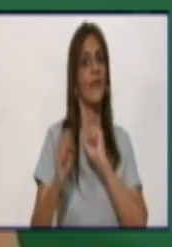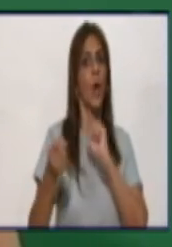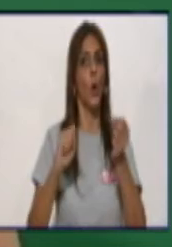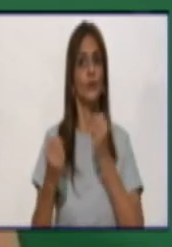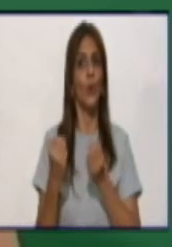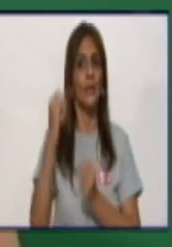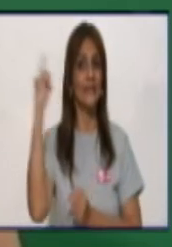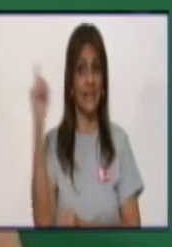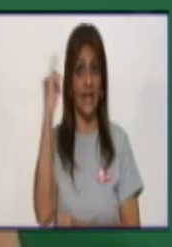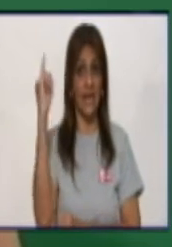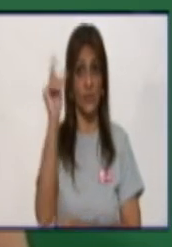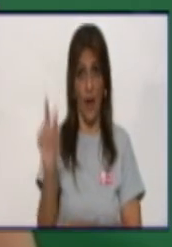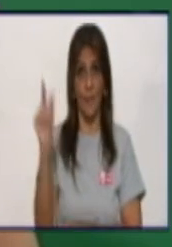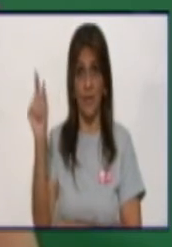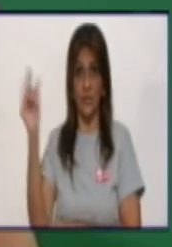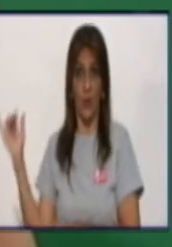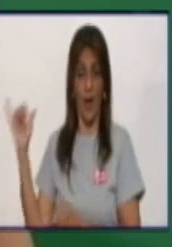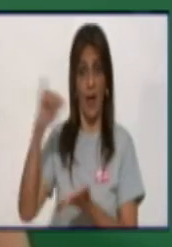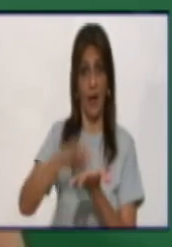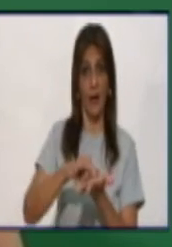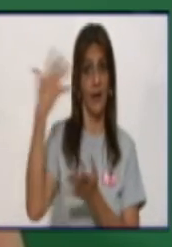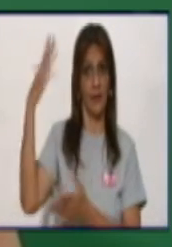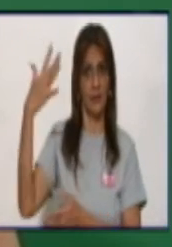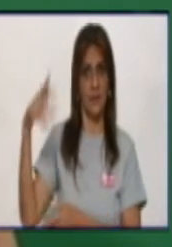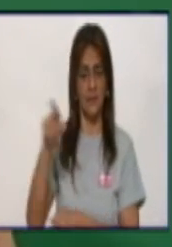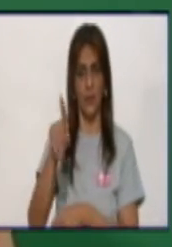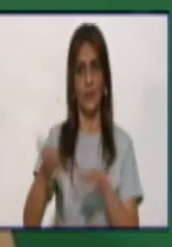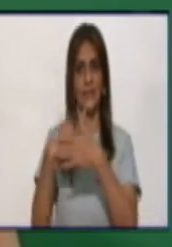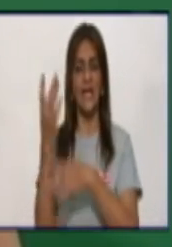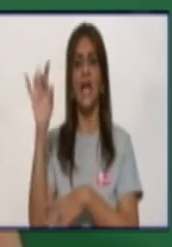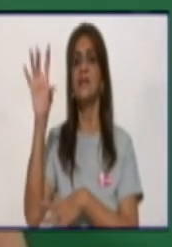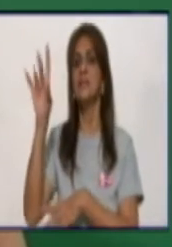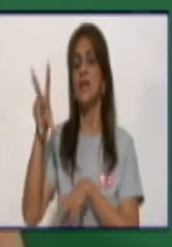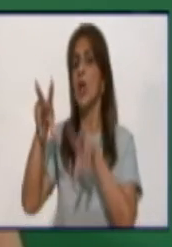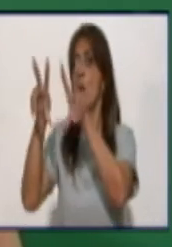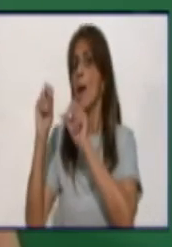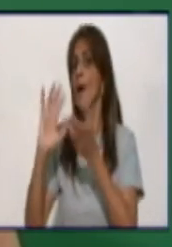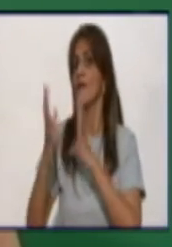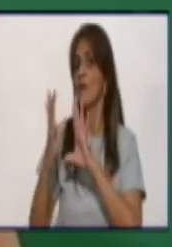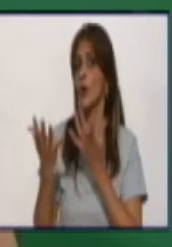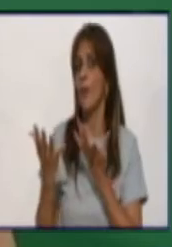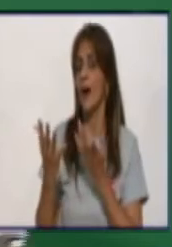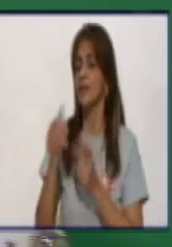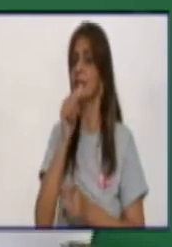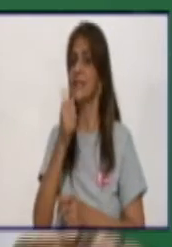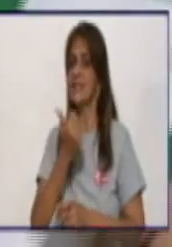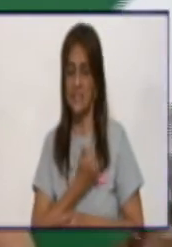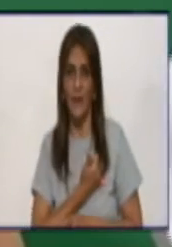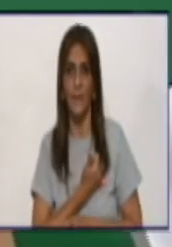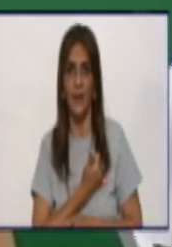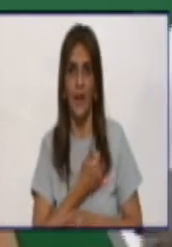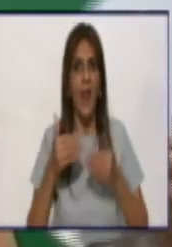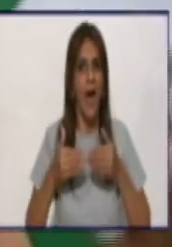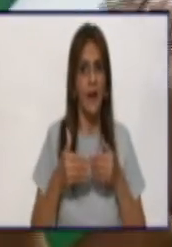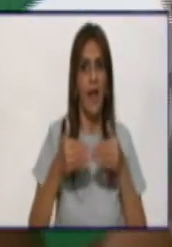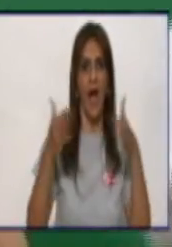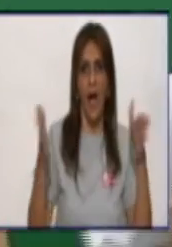se ha cumplido pues a partir del día 15 estamos en una nueva etapa y a partir de diciembre pues la reapertura